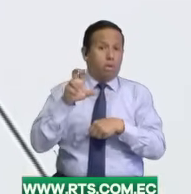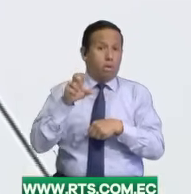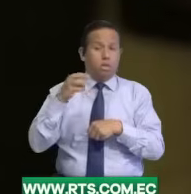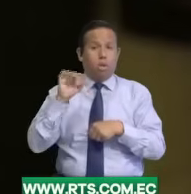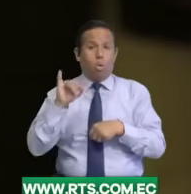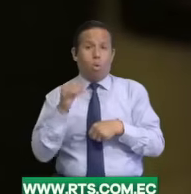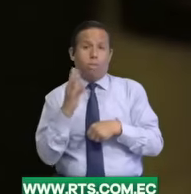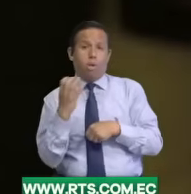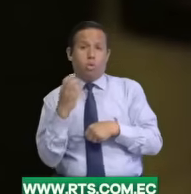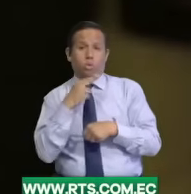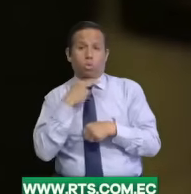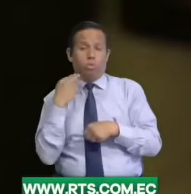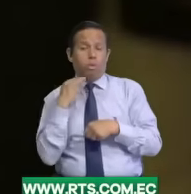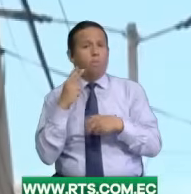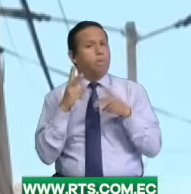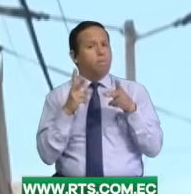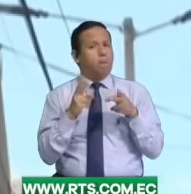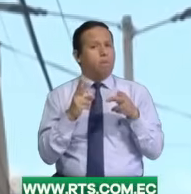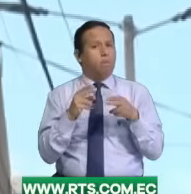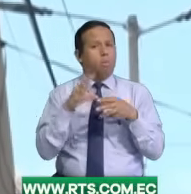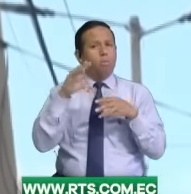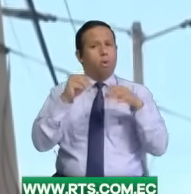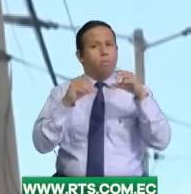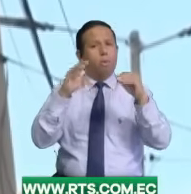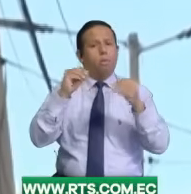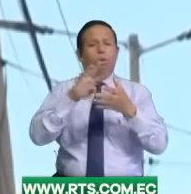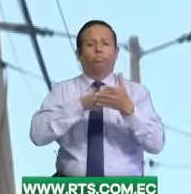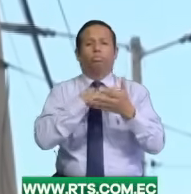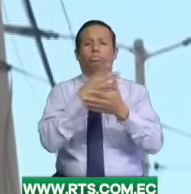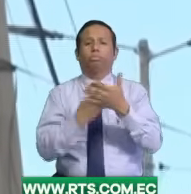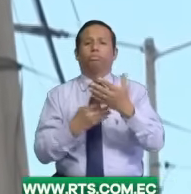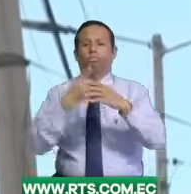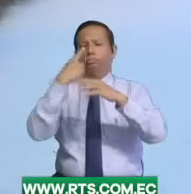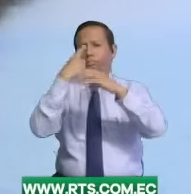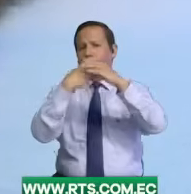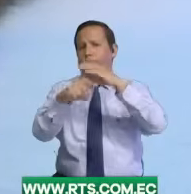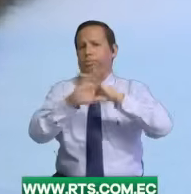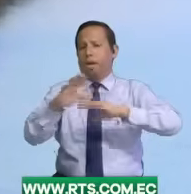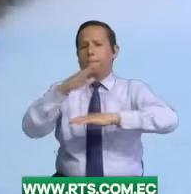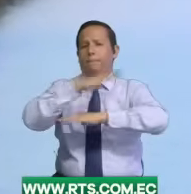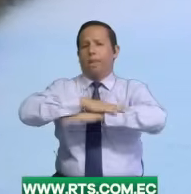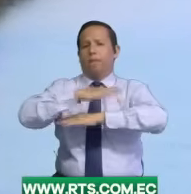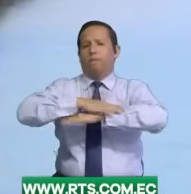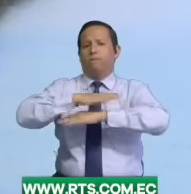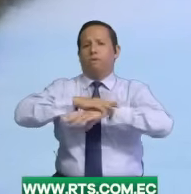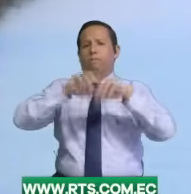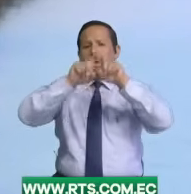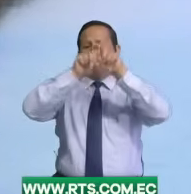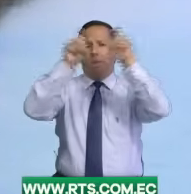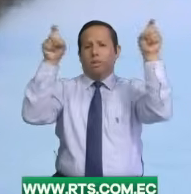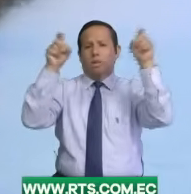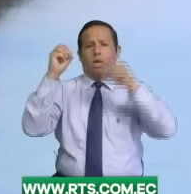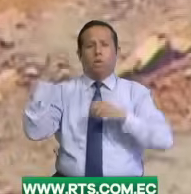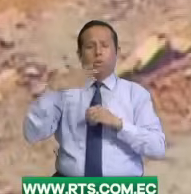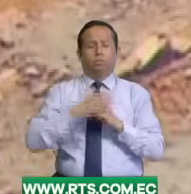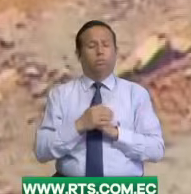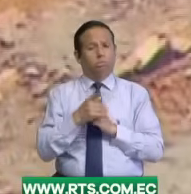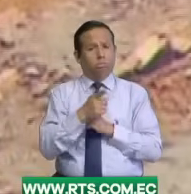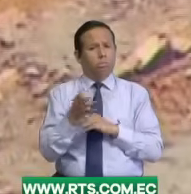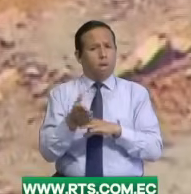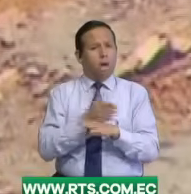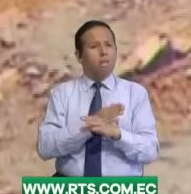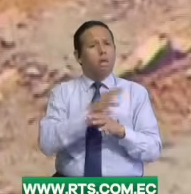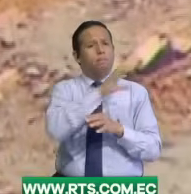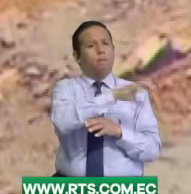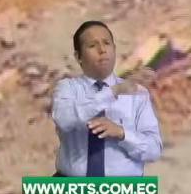14 de noviembre. El cronograma de racionamiento ya se encuentra publicado en la página del Ministerio conforme